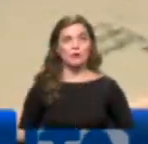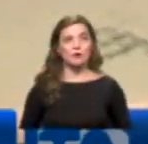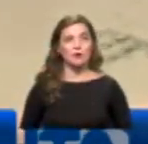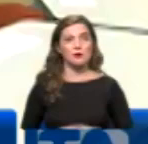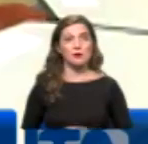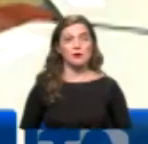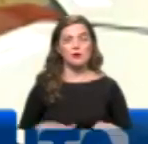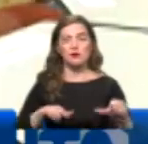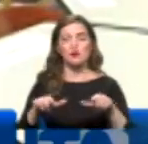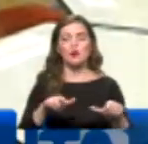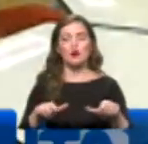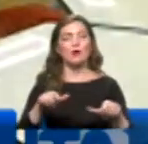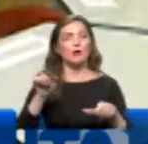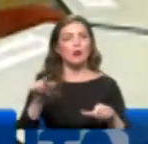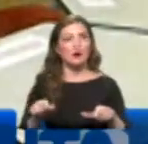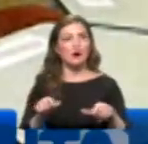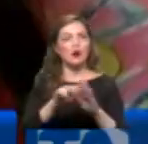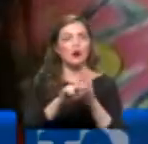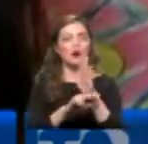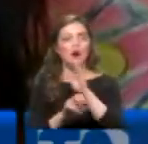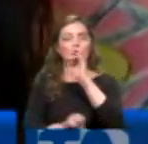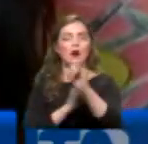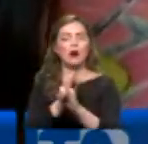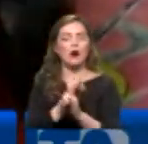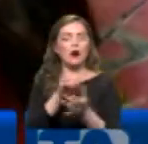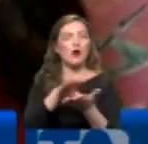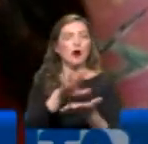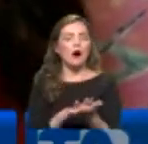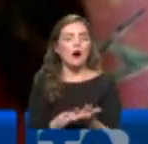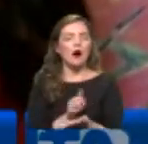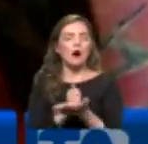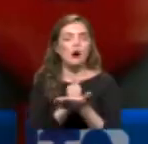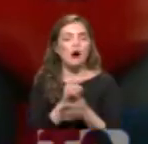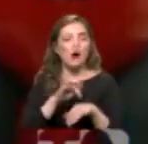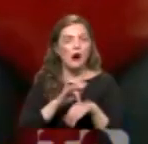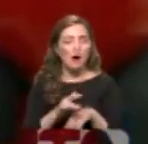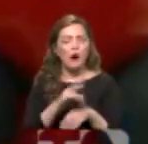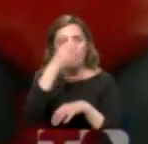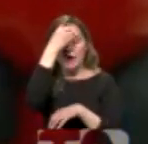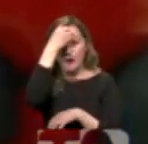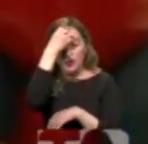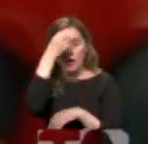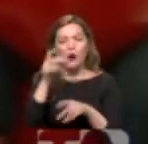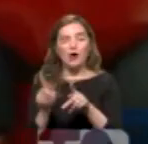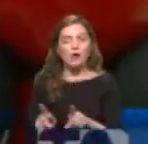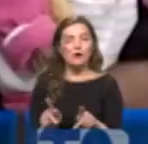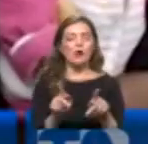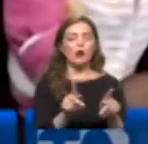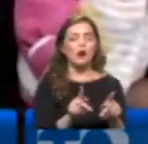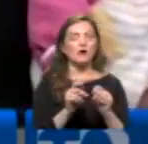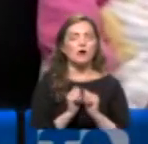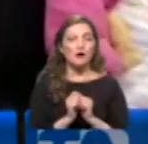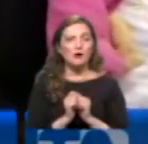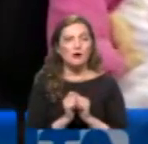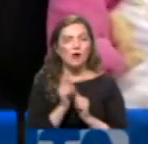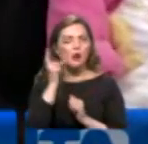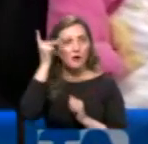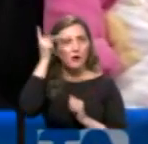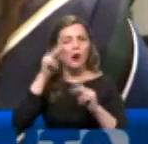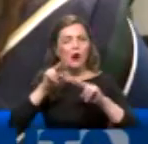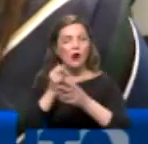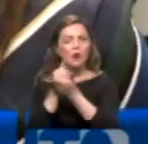en amplios espacios y ejecutando normas internacionales les brindan estimulación, educación, preparación y también a sus